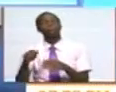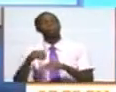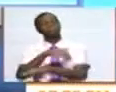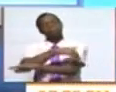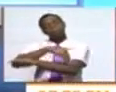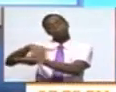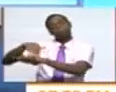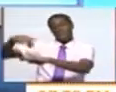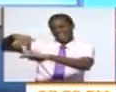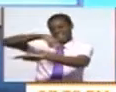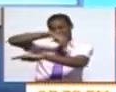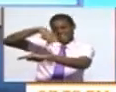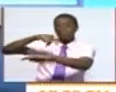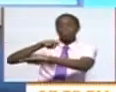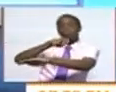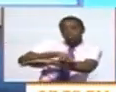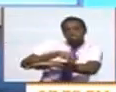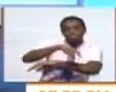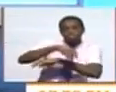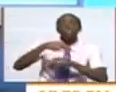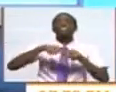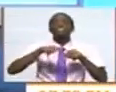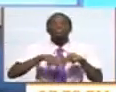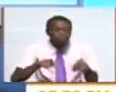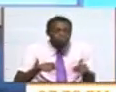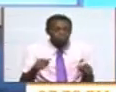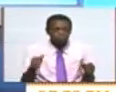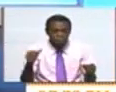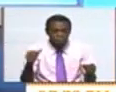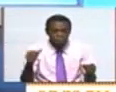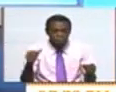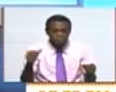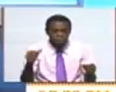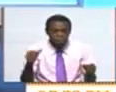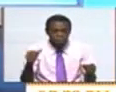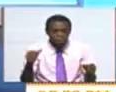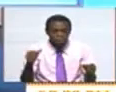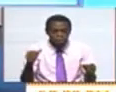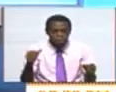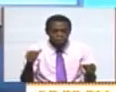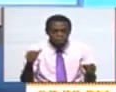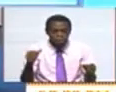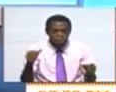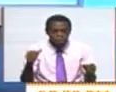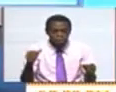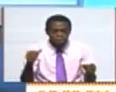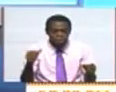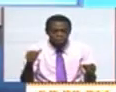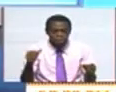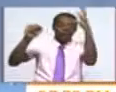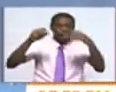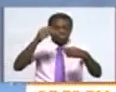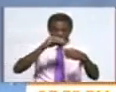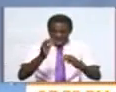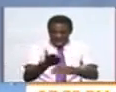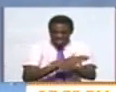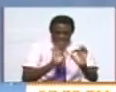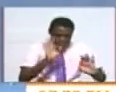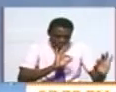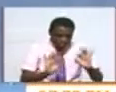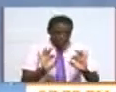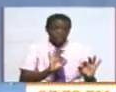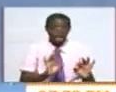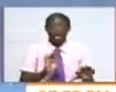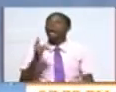el infante estaba preparando bombas Molotov. Es algo así que si hasta los